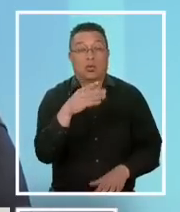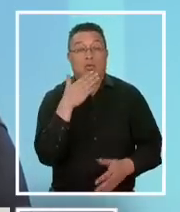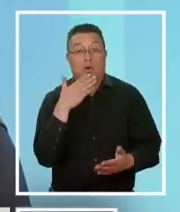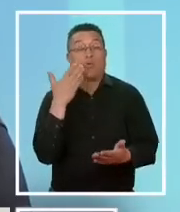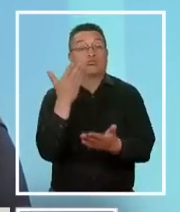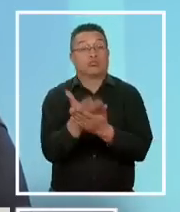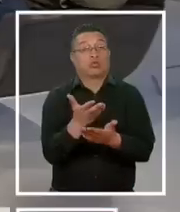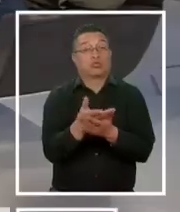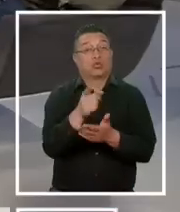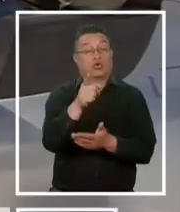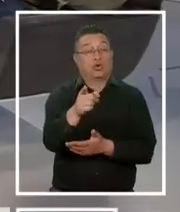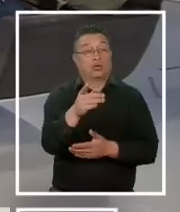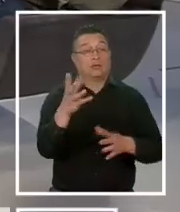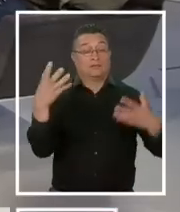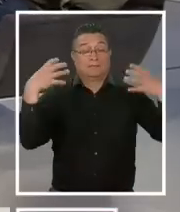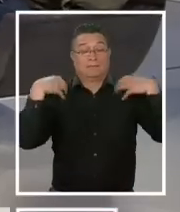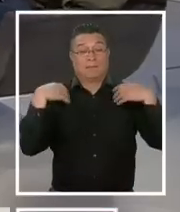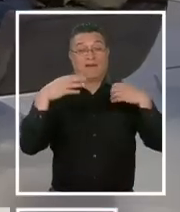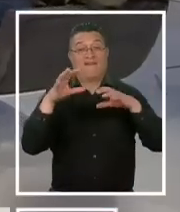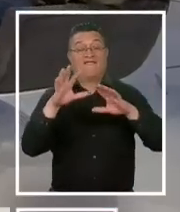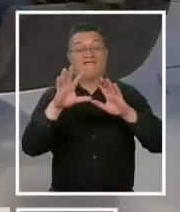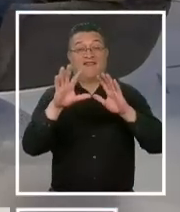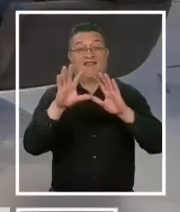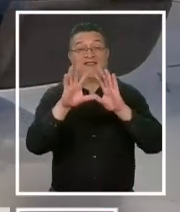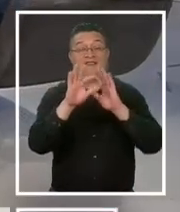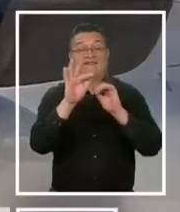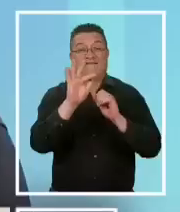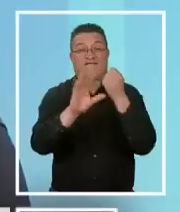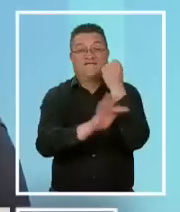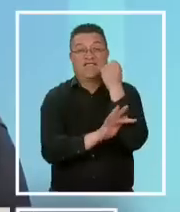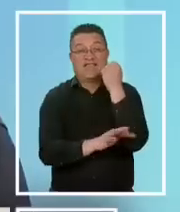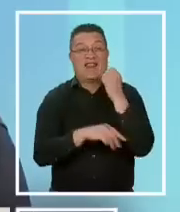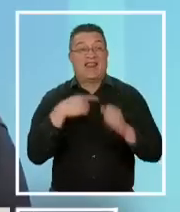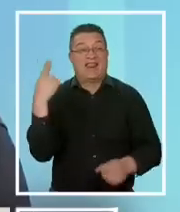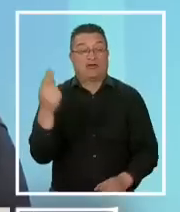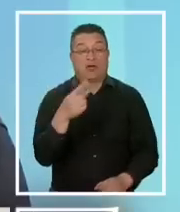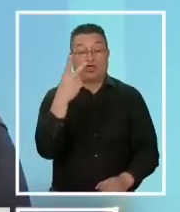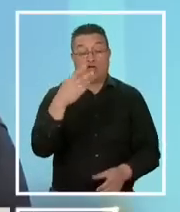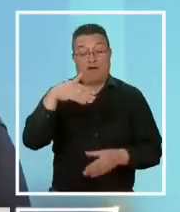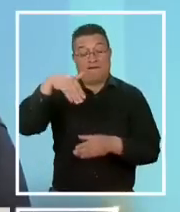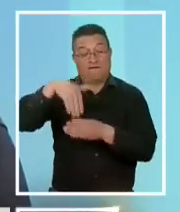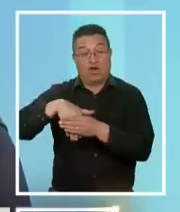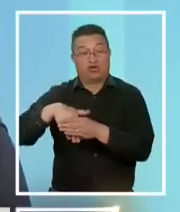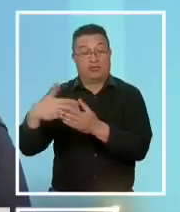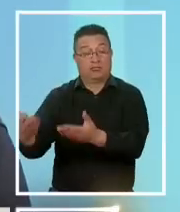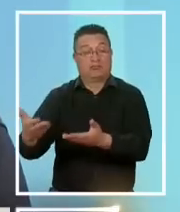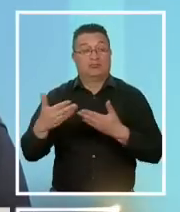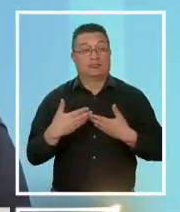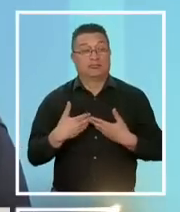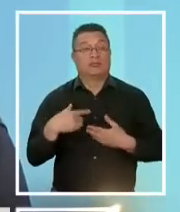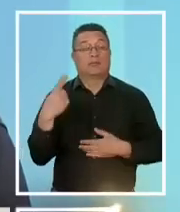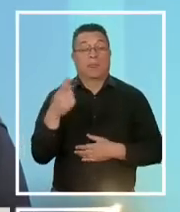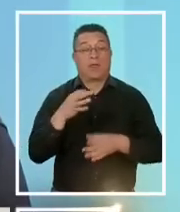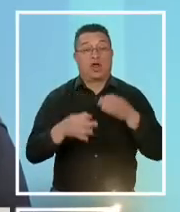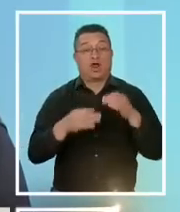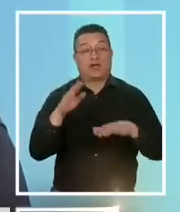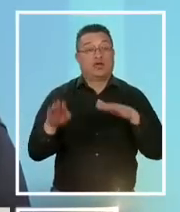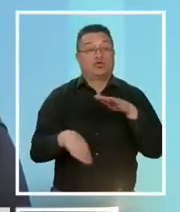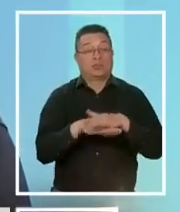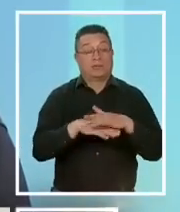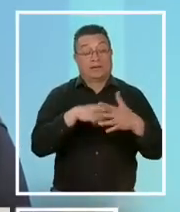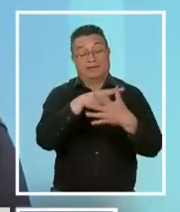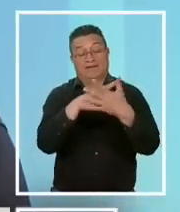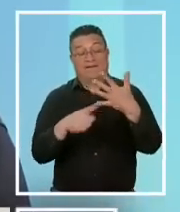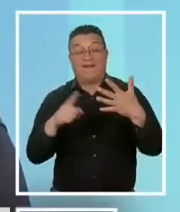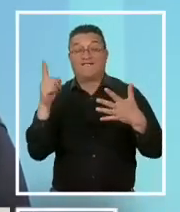postuló a la al cargo de fiscal nacional sacó dos votos pues estuve revisando dos votos de los de los miembros de la Corte Suprema no quedó